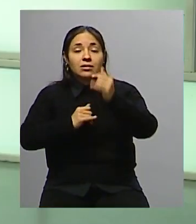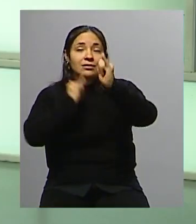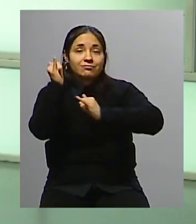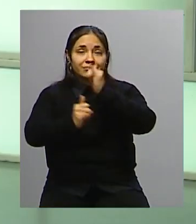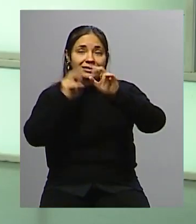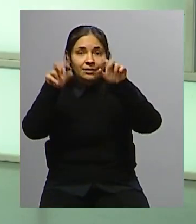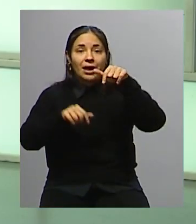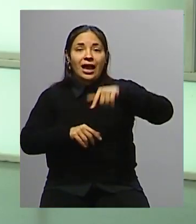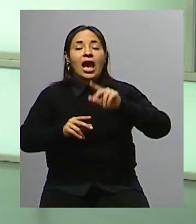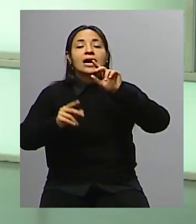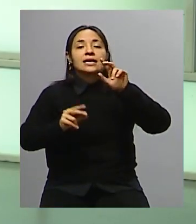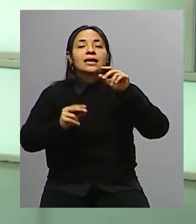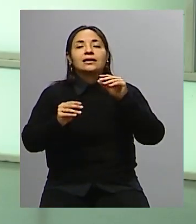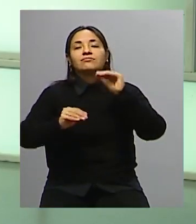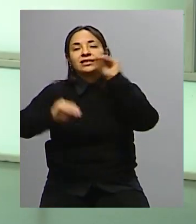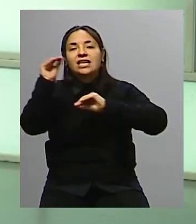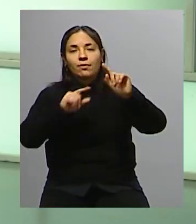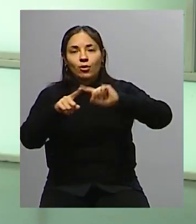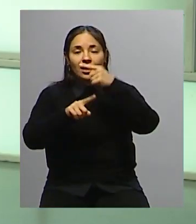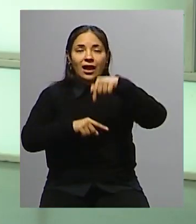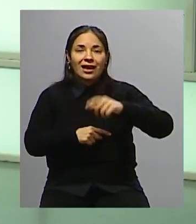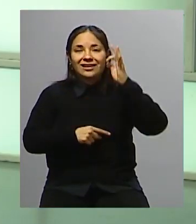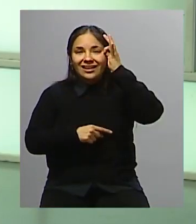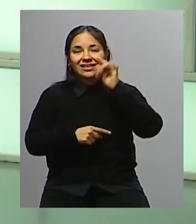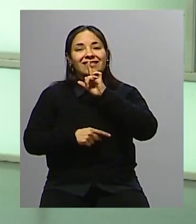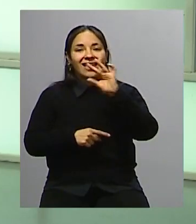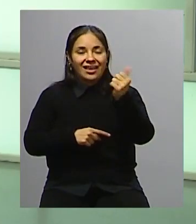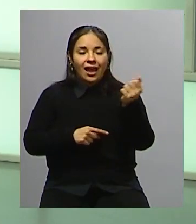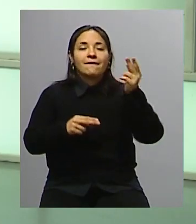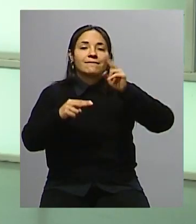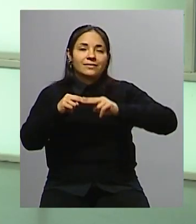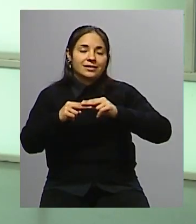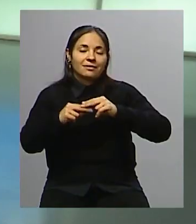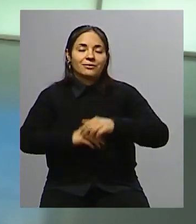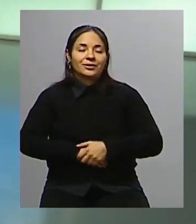Estamos en Chat Político, aquí en el 30 de la TDA 22 de Supercanal HD.